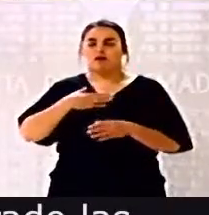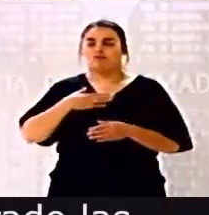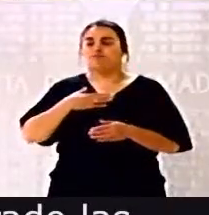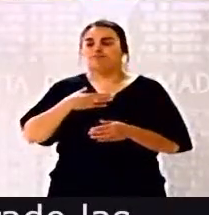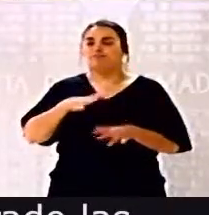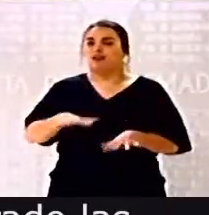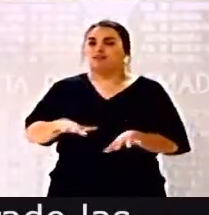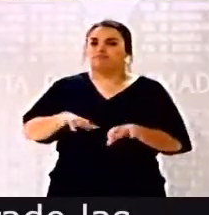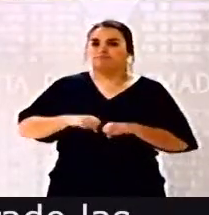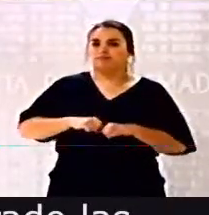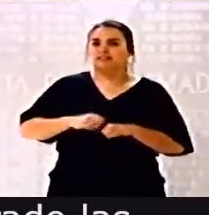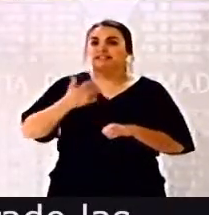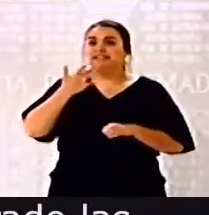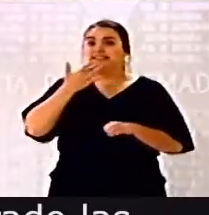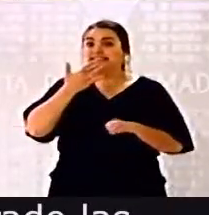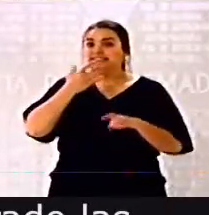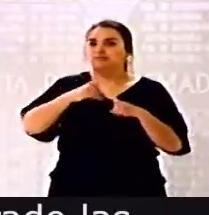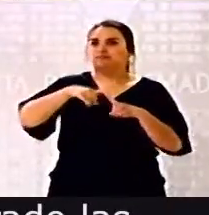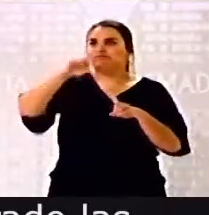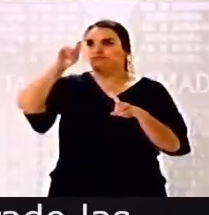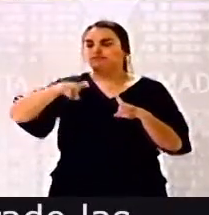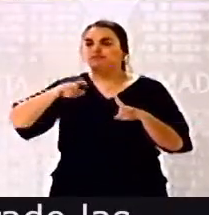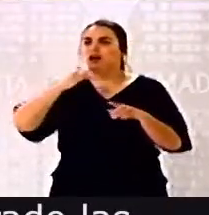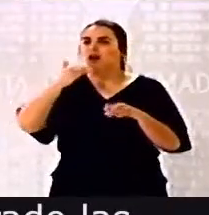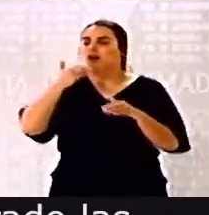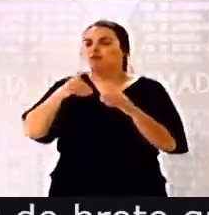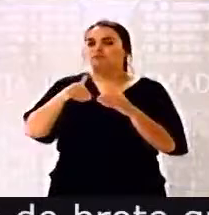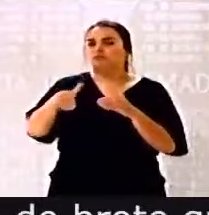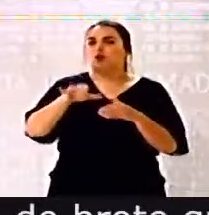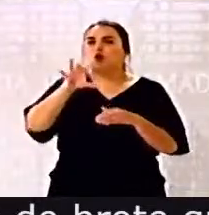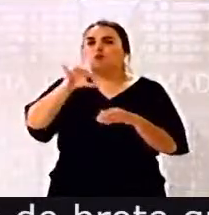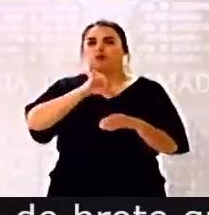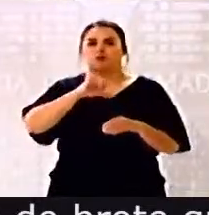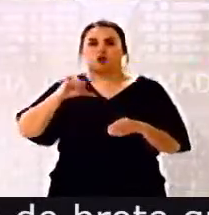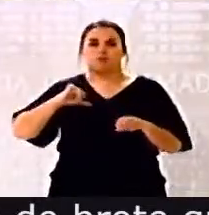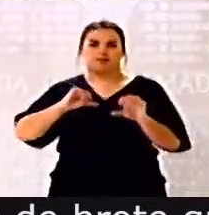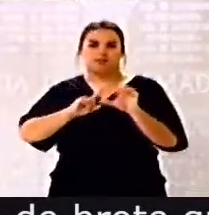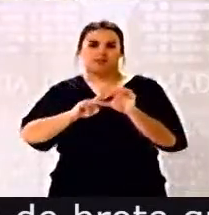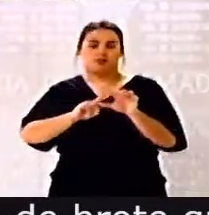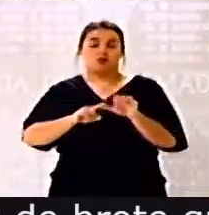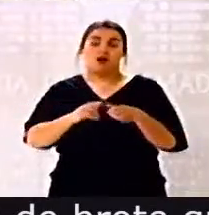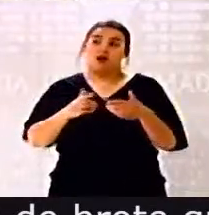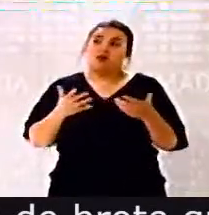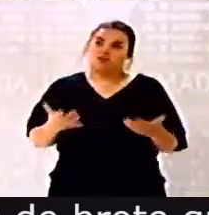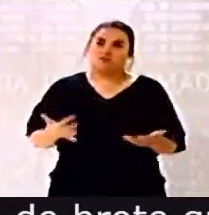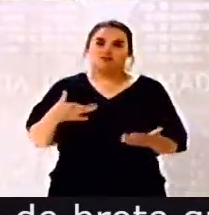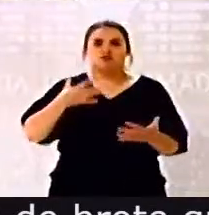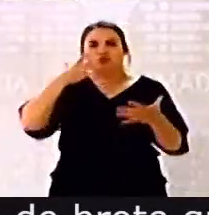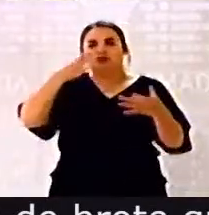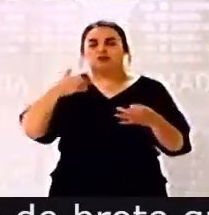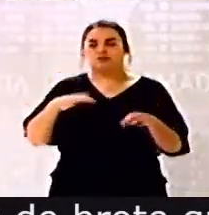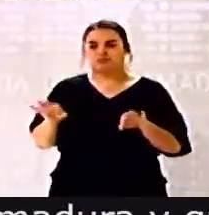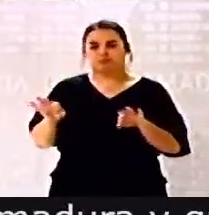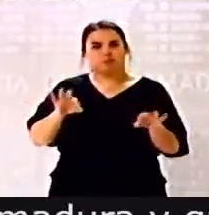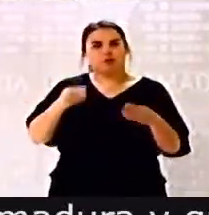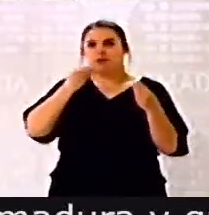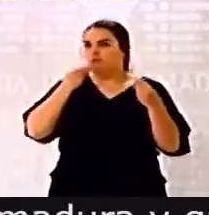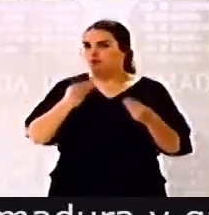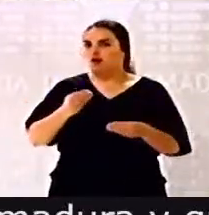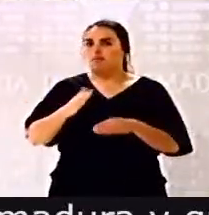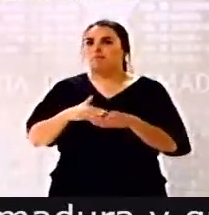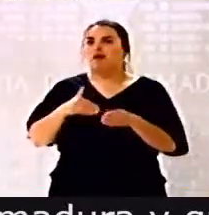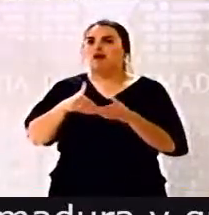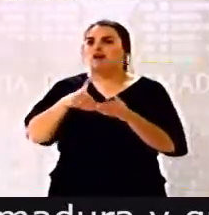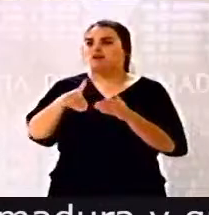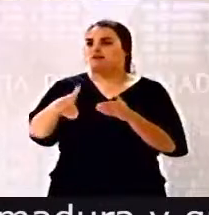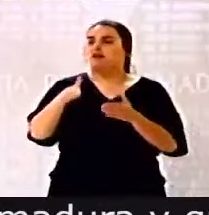a una situación de brote que se pudiese dar en la Comunidad Autónoma de Extremadura y que, por lo tanto, creemos que estamos preparados para poder